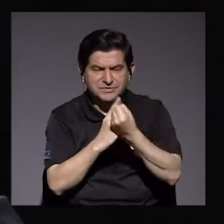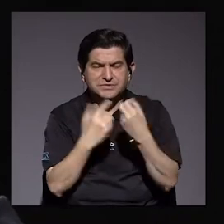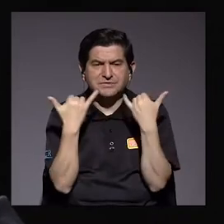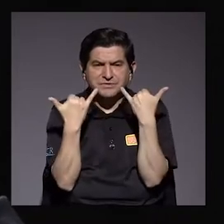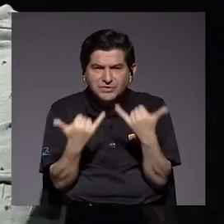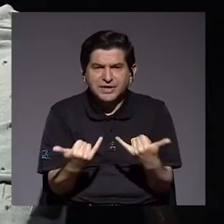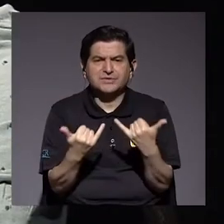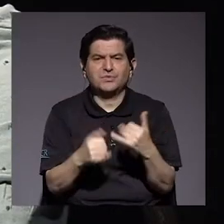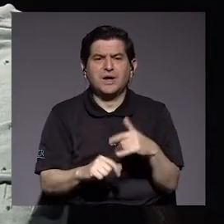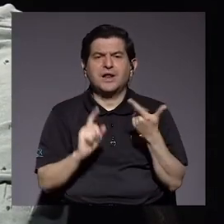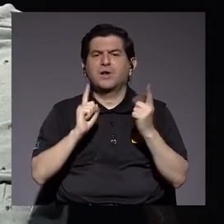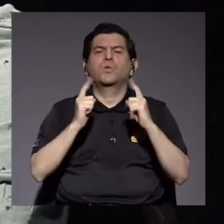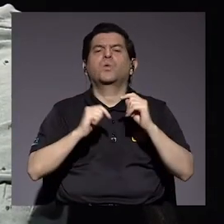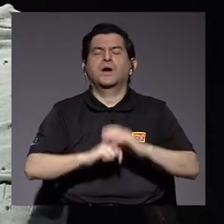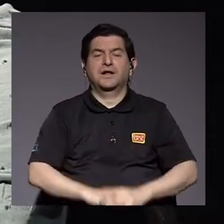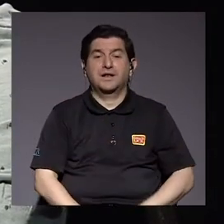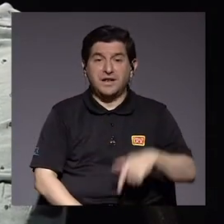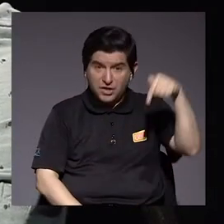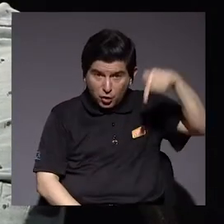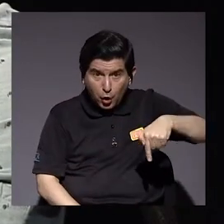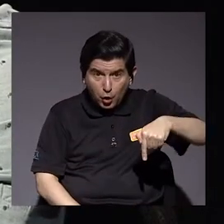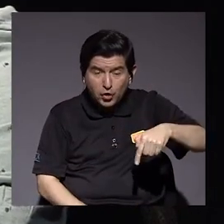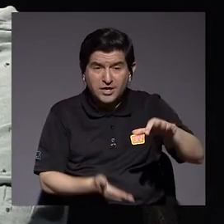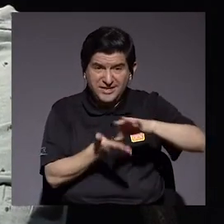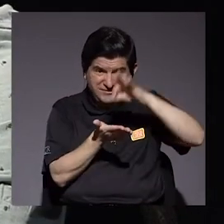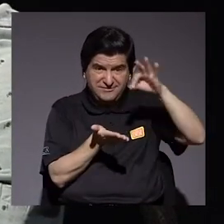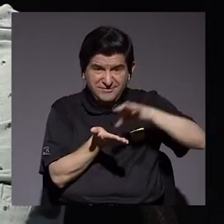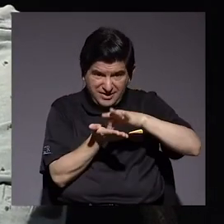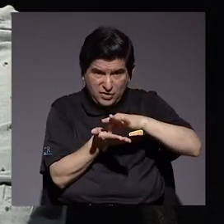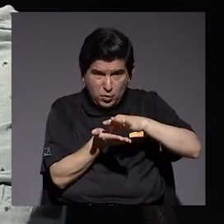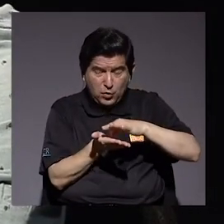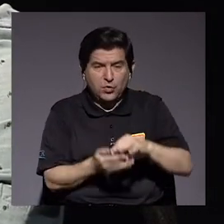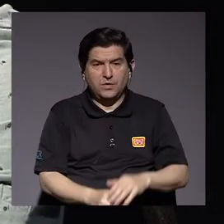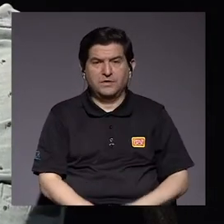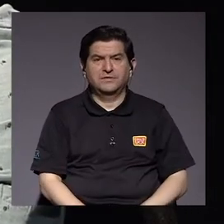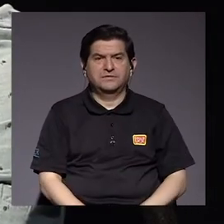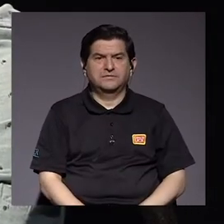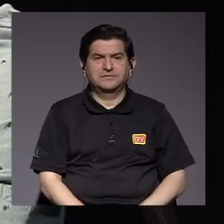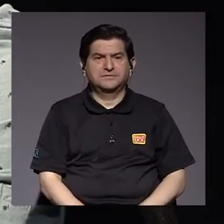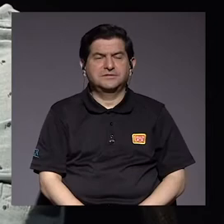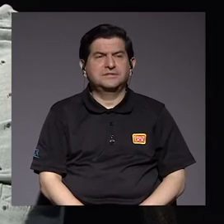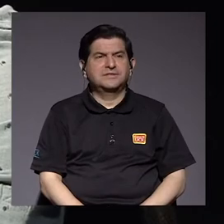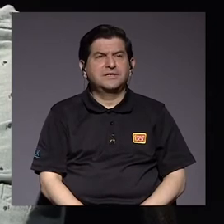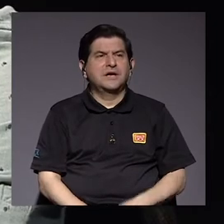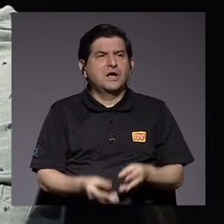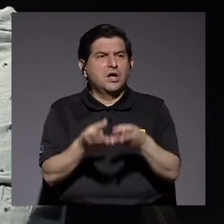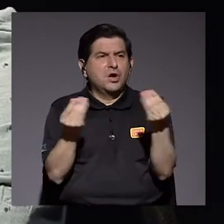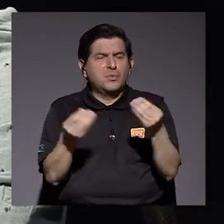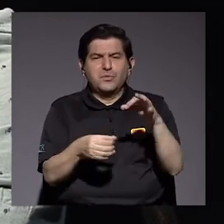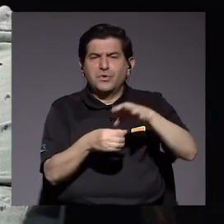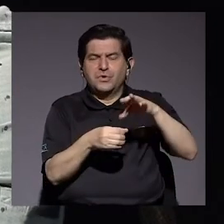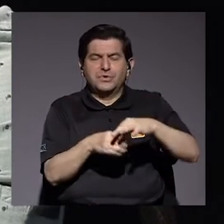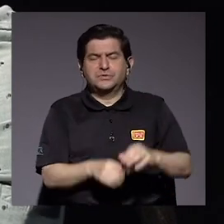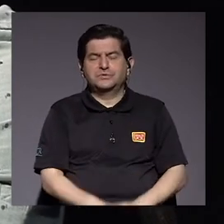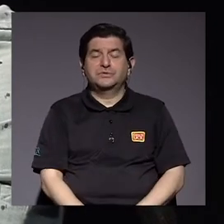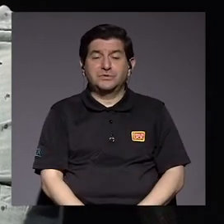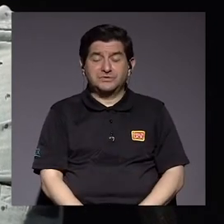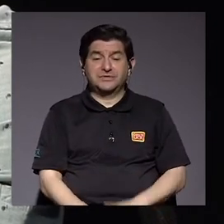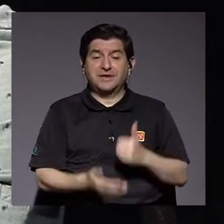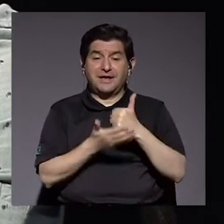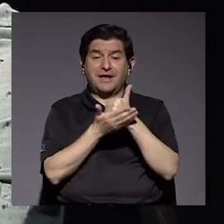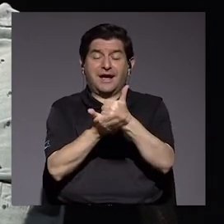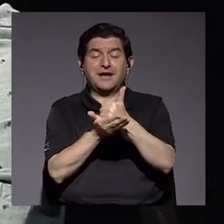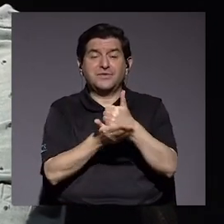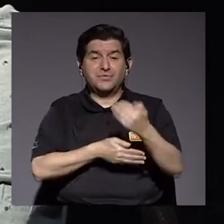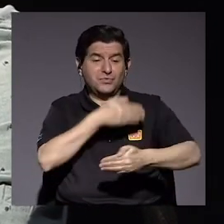hoy. A hoy el frijol, le puedo decir que es uno de los productos agrícolas favorecidos por la pandemia.